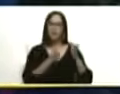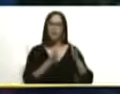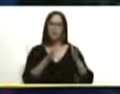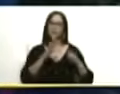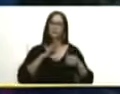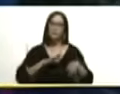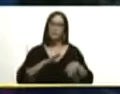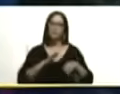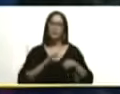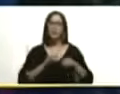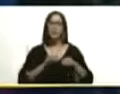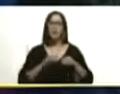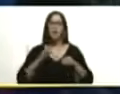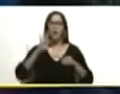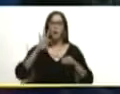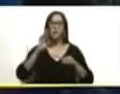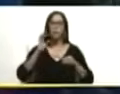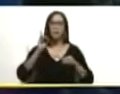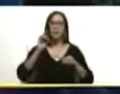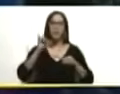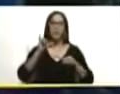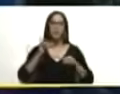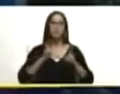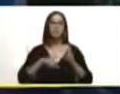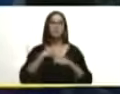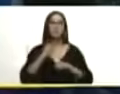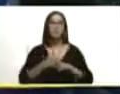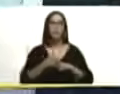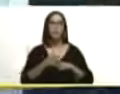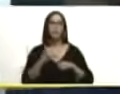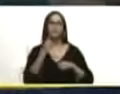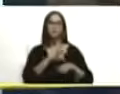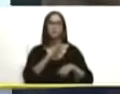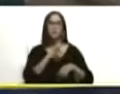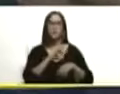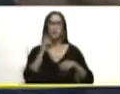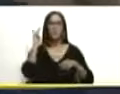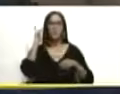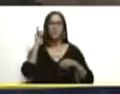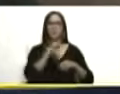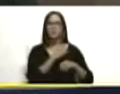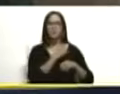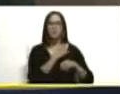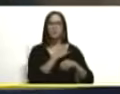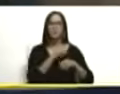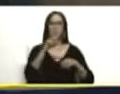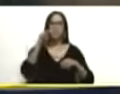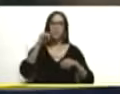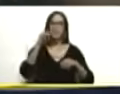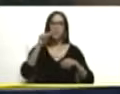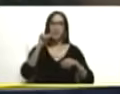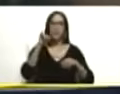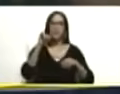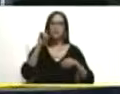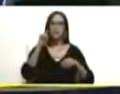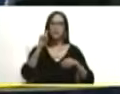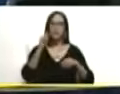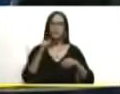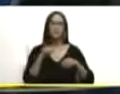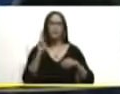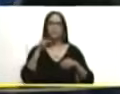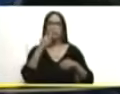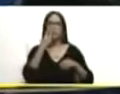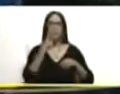estaba Freddy Bernal. Después estaba un señor, un profesor universitario llamado Nayib Ayap, que más nunca lo